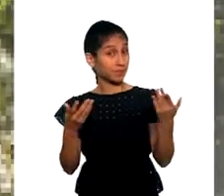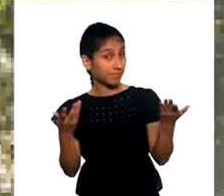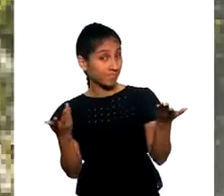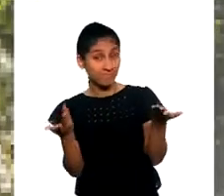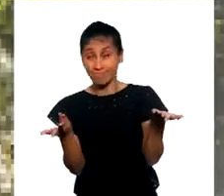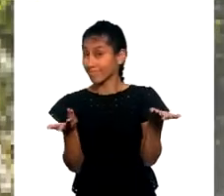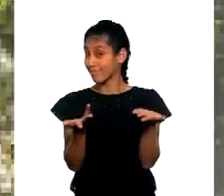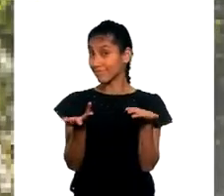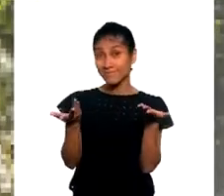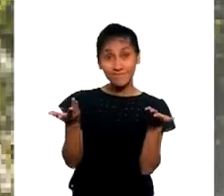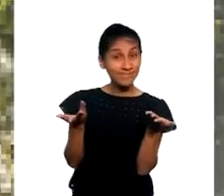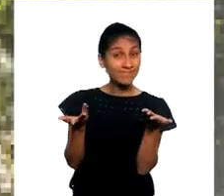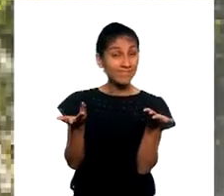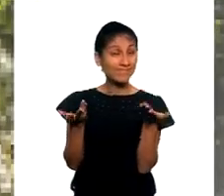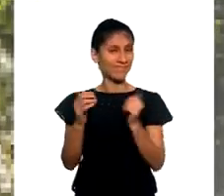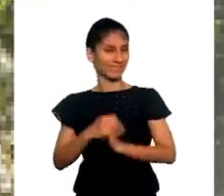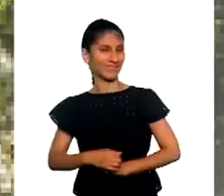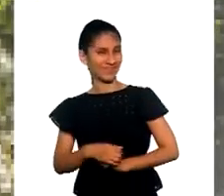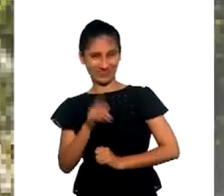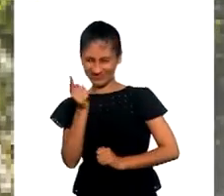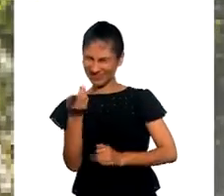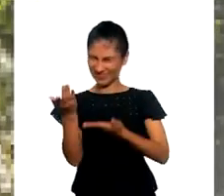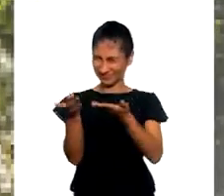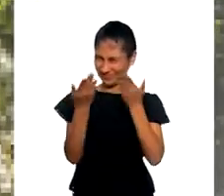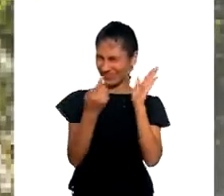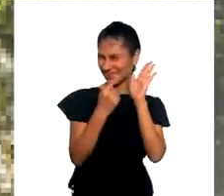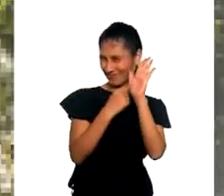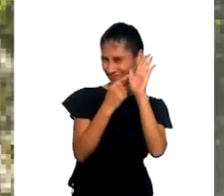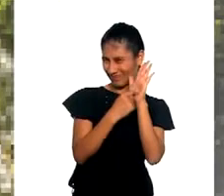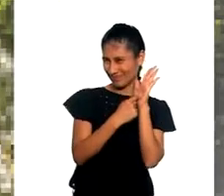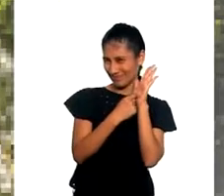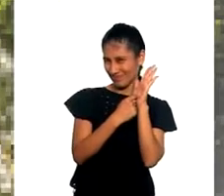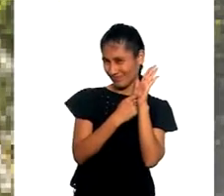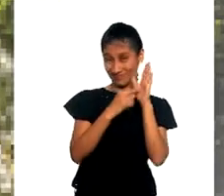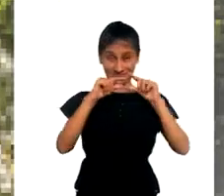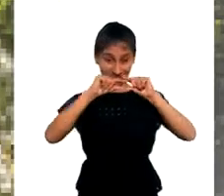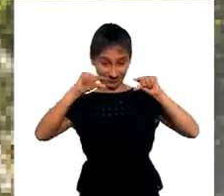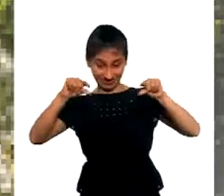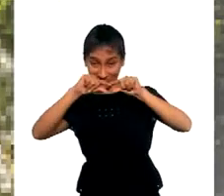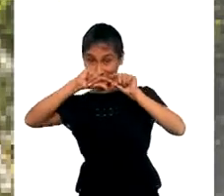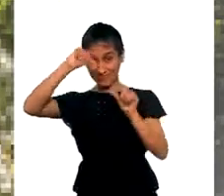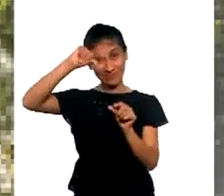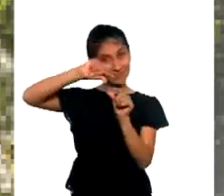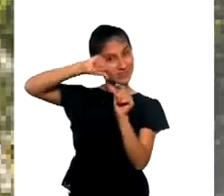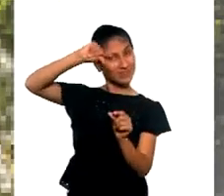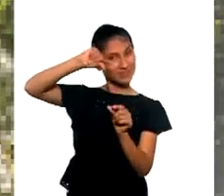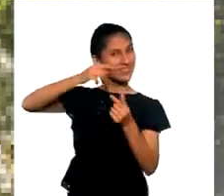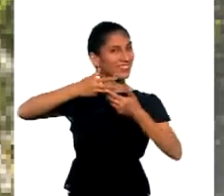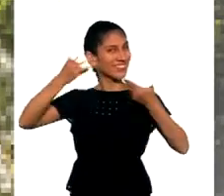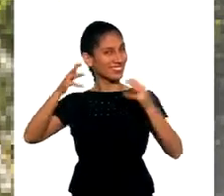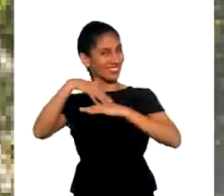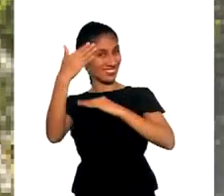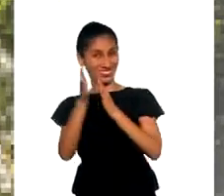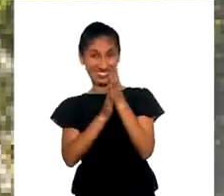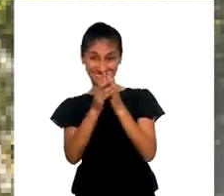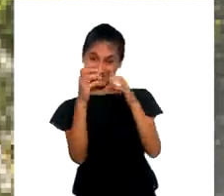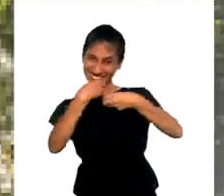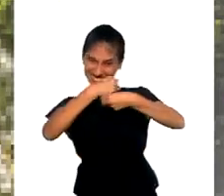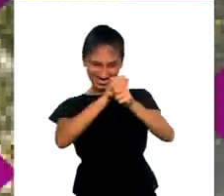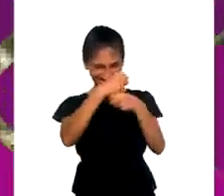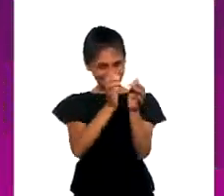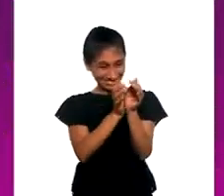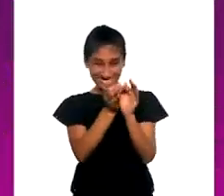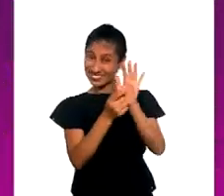entonces pasaré a enseñarles las líneas que se formaron alas en mi vida